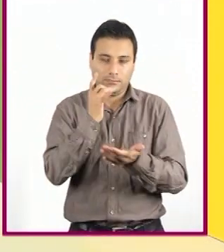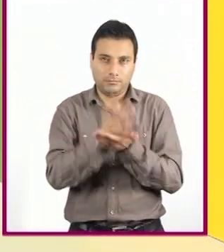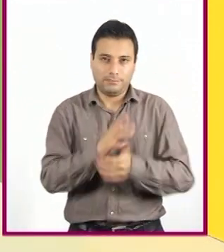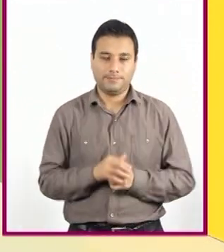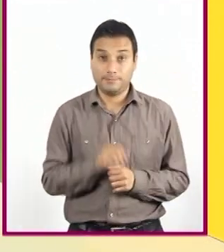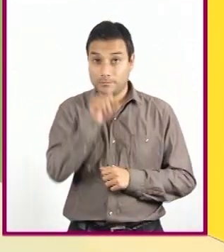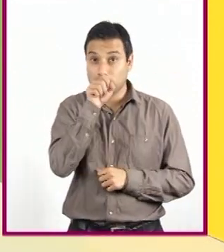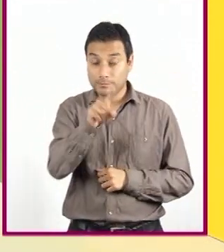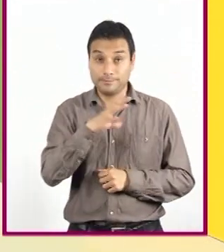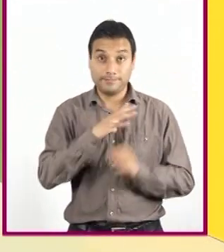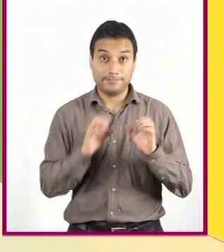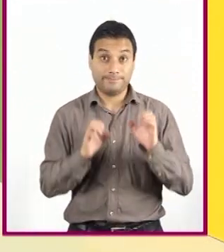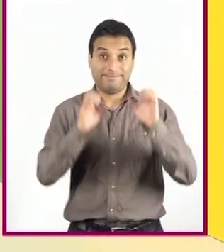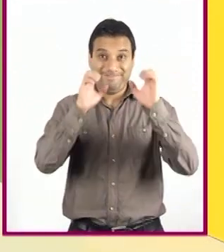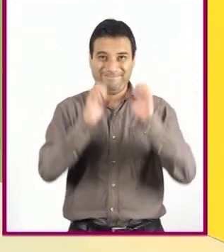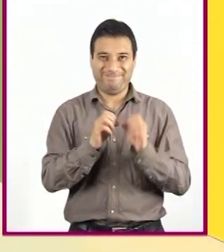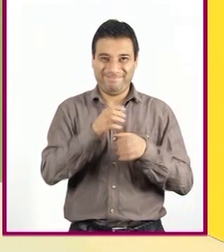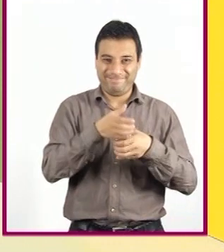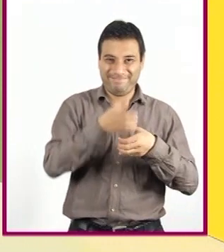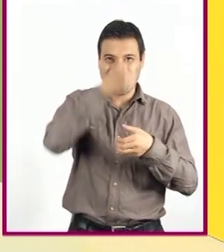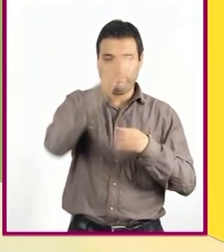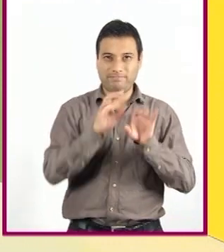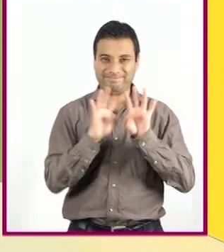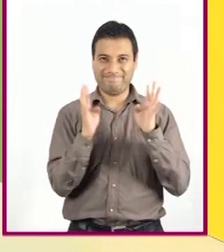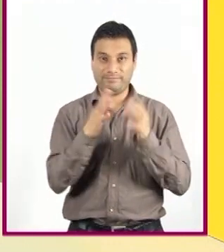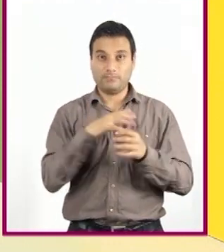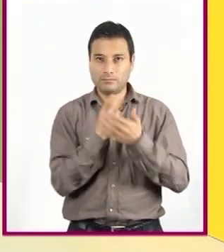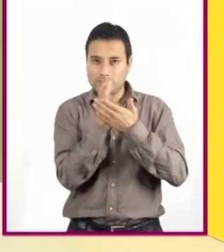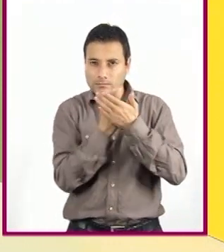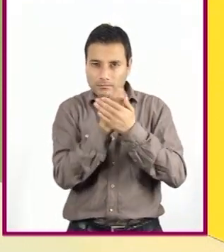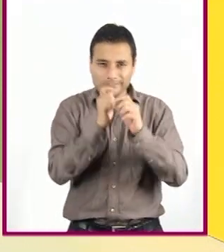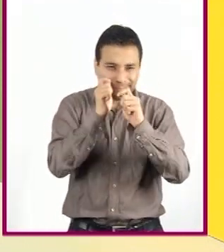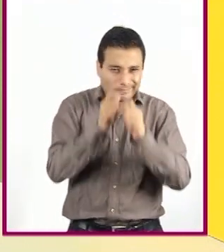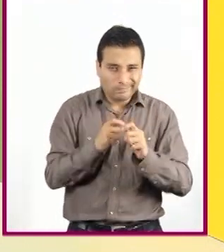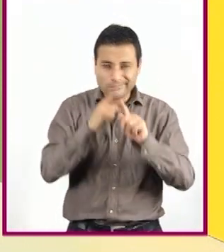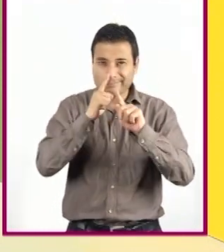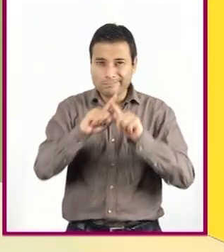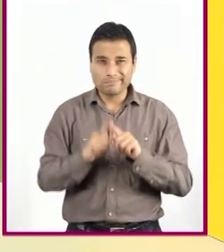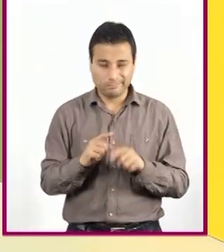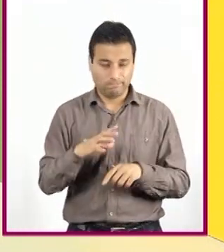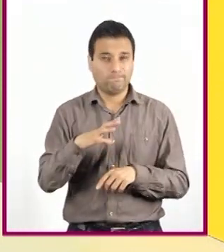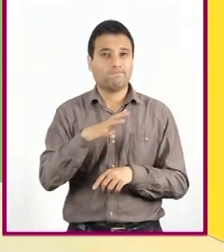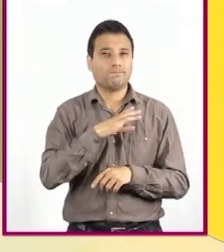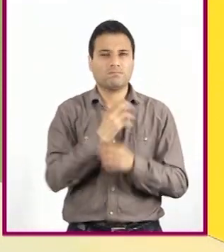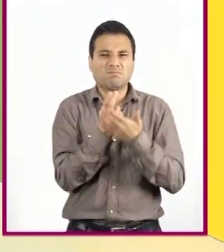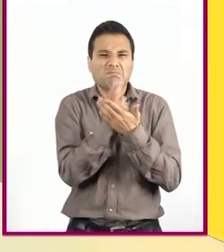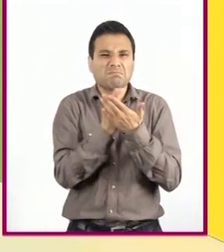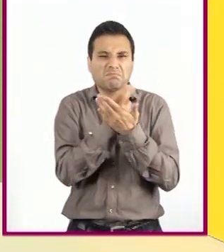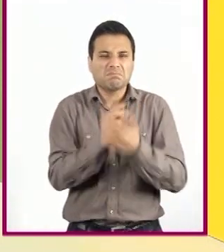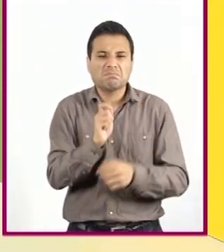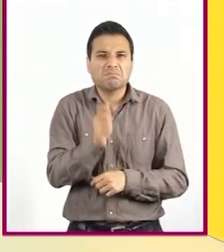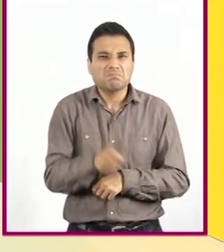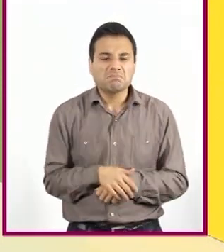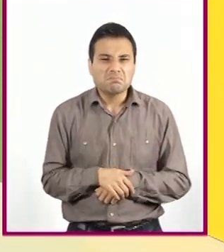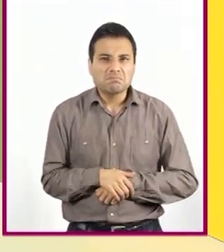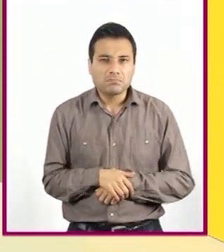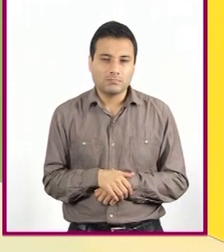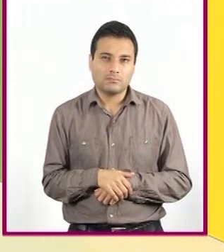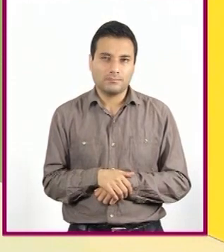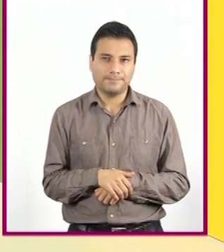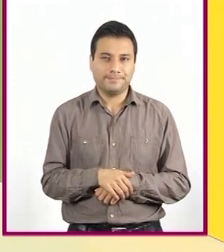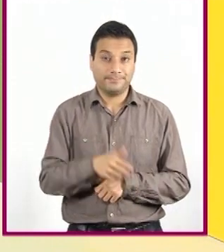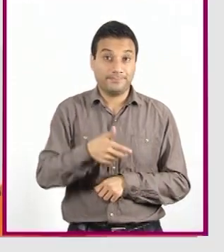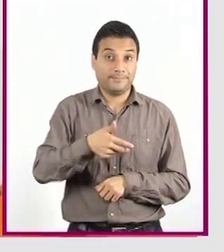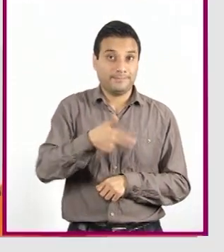edificio de las columnas, rico en relieves en que aparecen, entre otras escenas, de la vida de